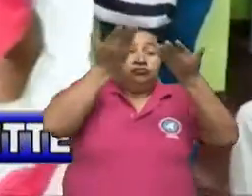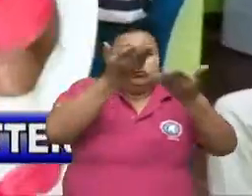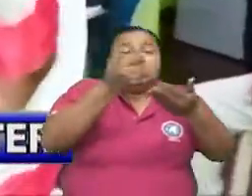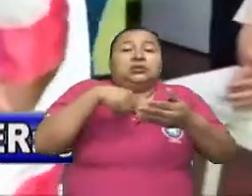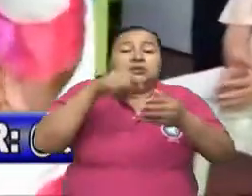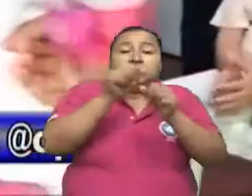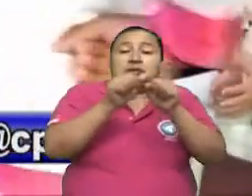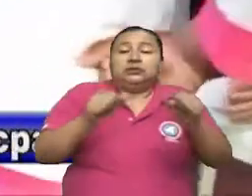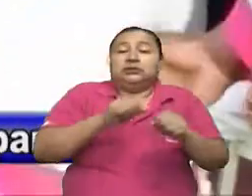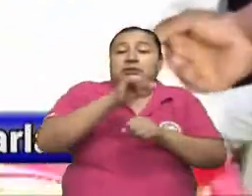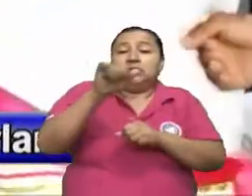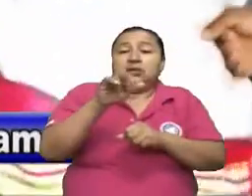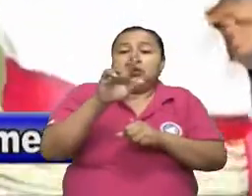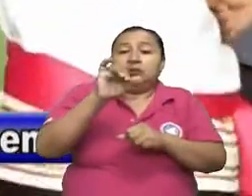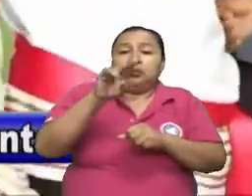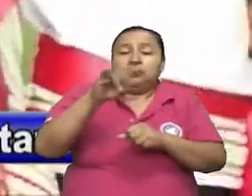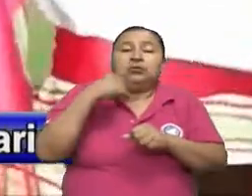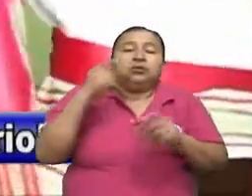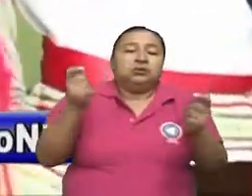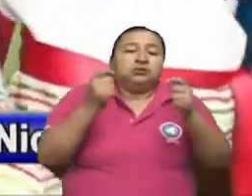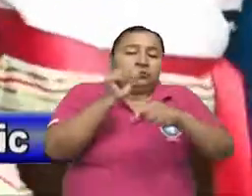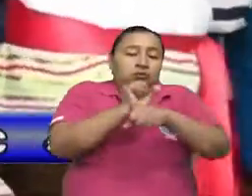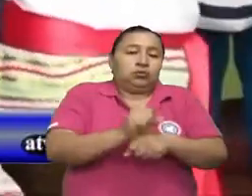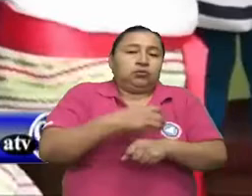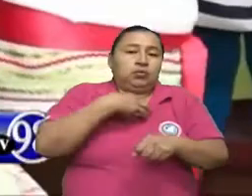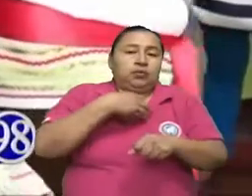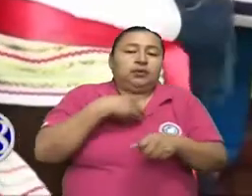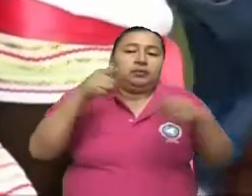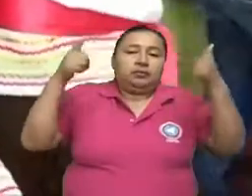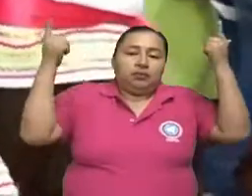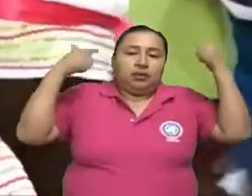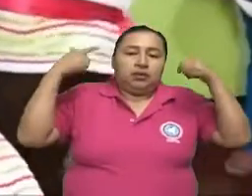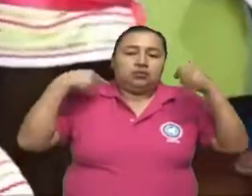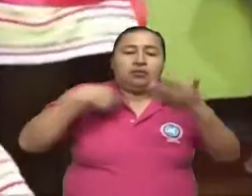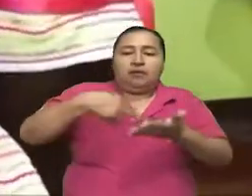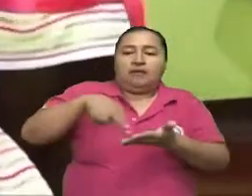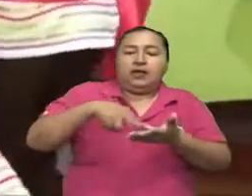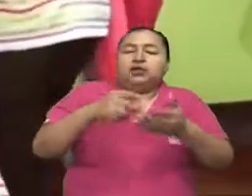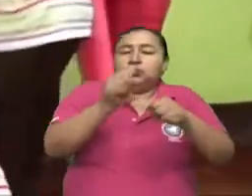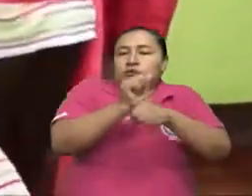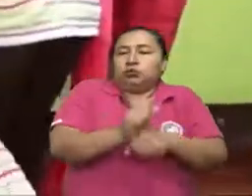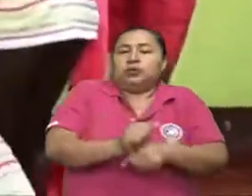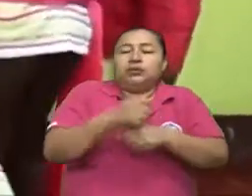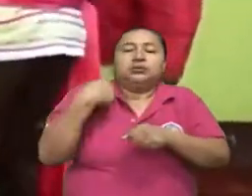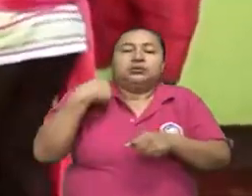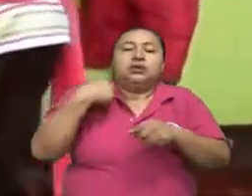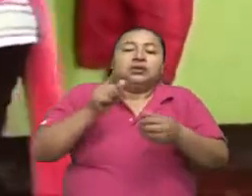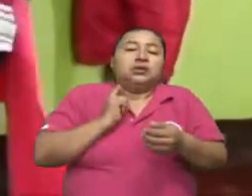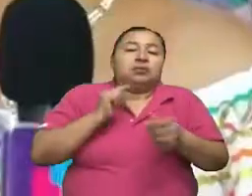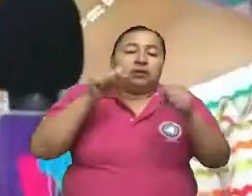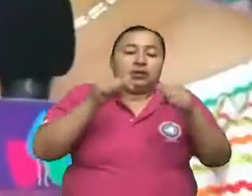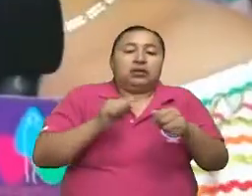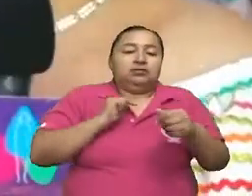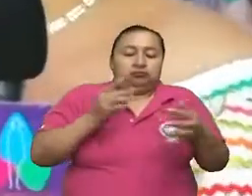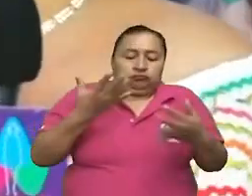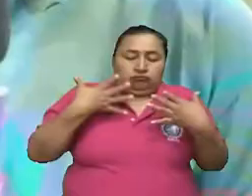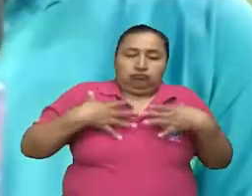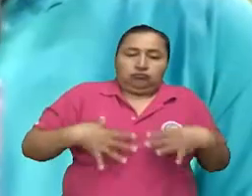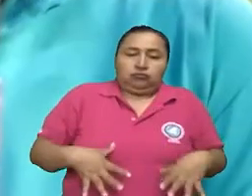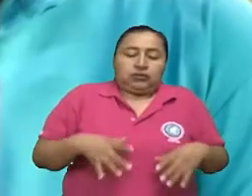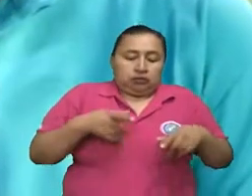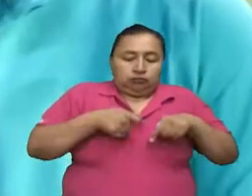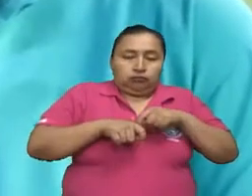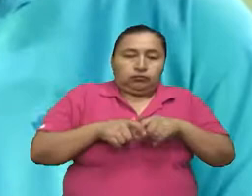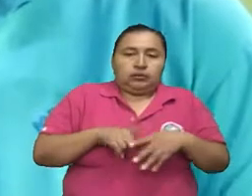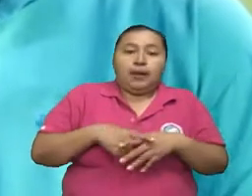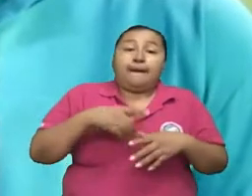San Jerónimo y celebrando nuestras tradiciones de Masaya con los bailes tradicionales, como tenemos acá el traje de trencilla. Para